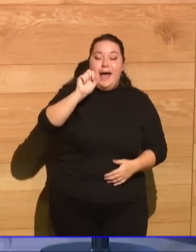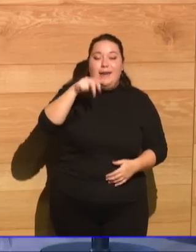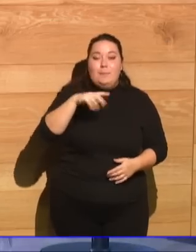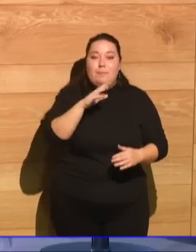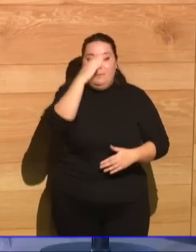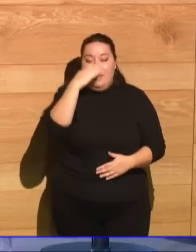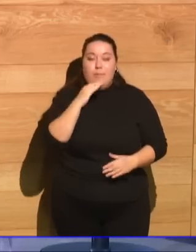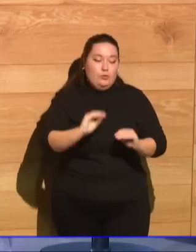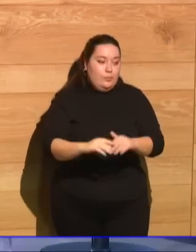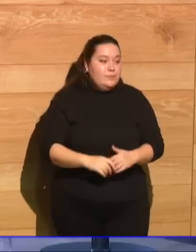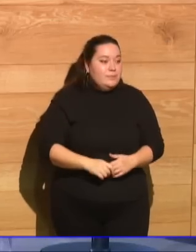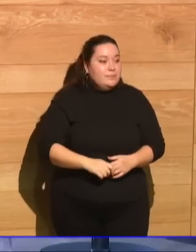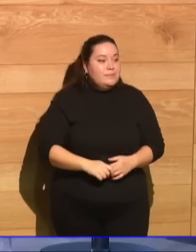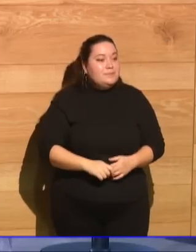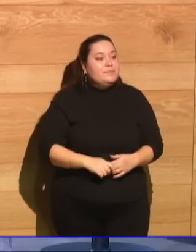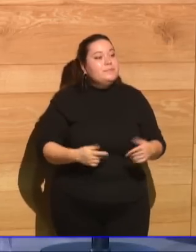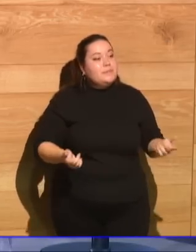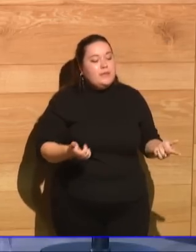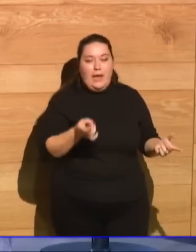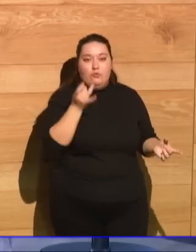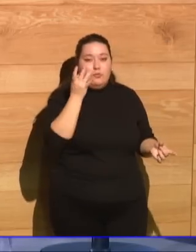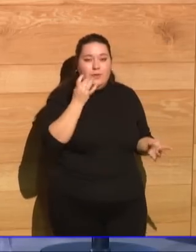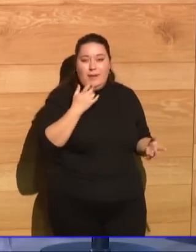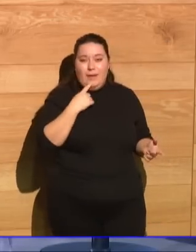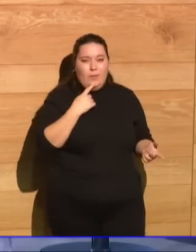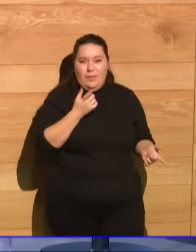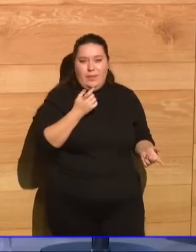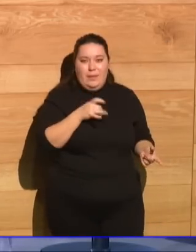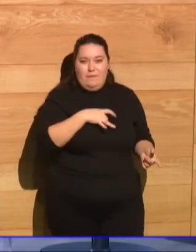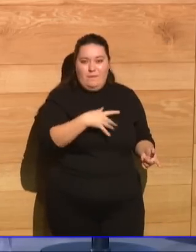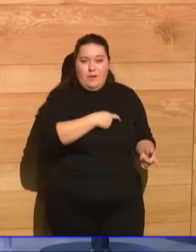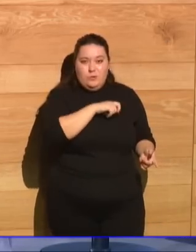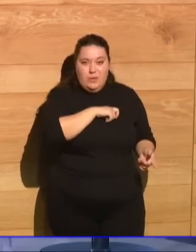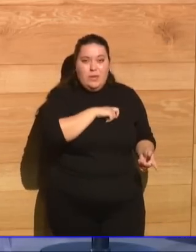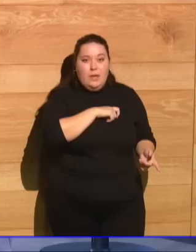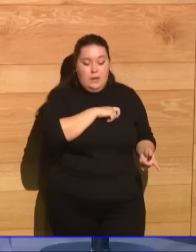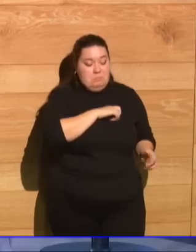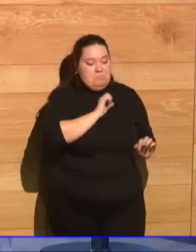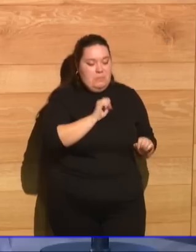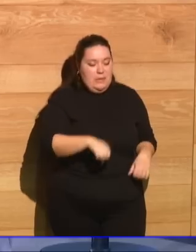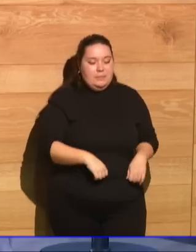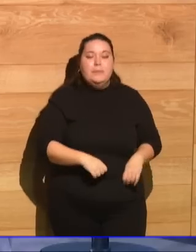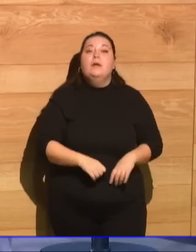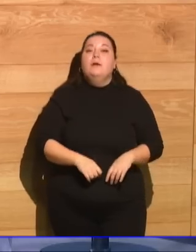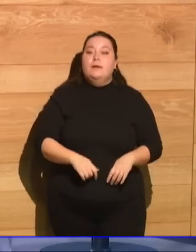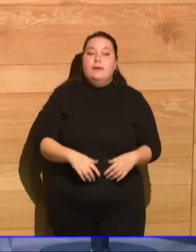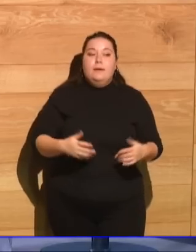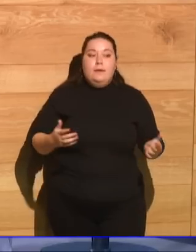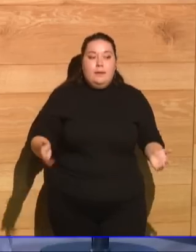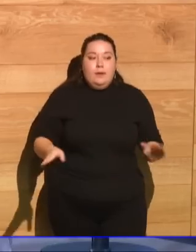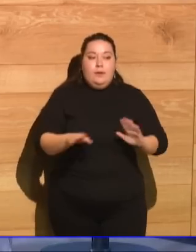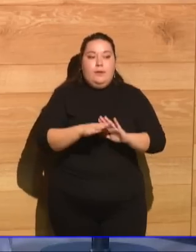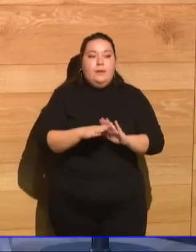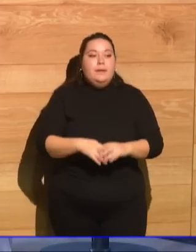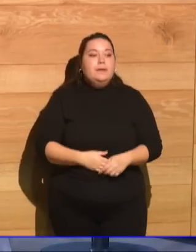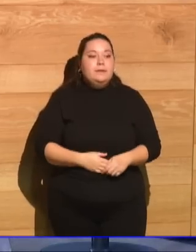lechada con pintura, que probablemente sea la estupidez más gorda que se puede hacer, es lo que se llama Blanco España. Bueno, pues sí, Bueno, pues Rodrigo. la lechada. Ahora